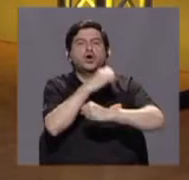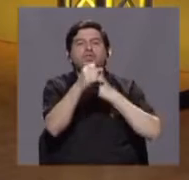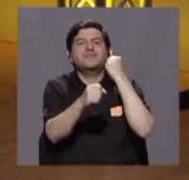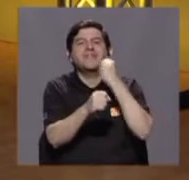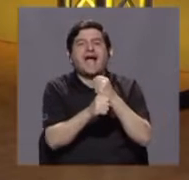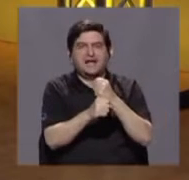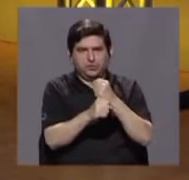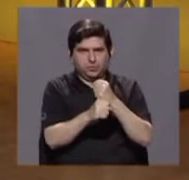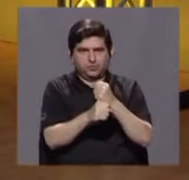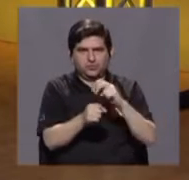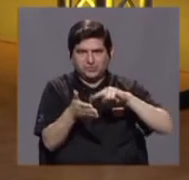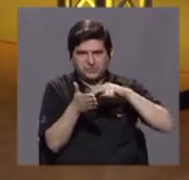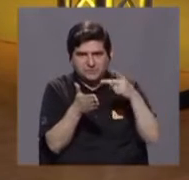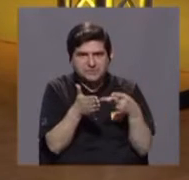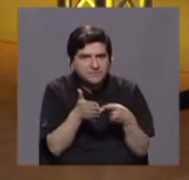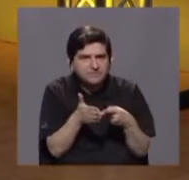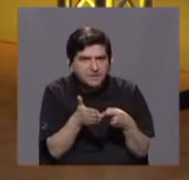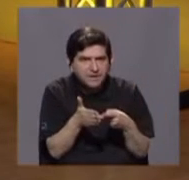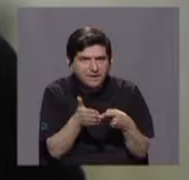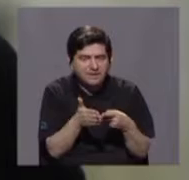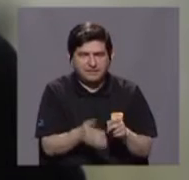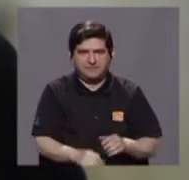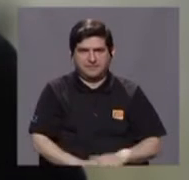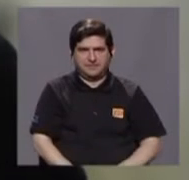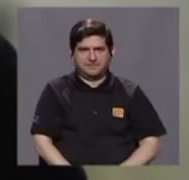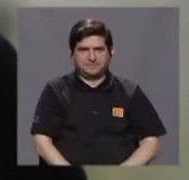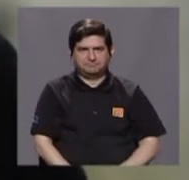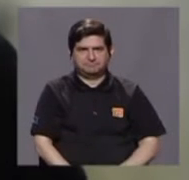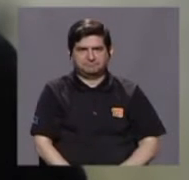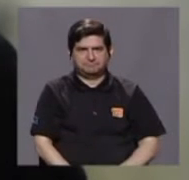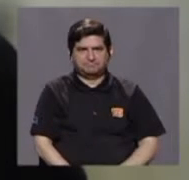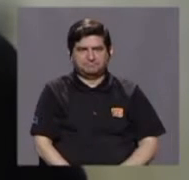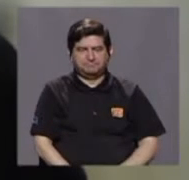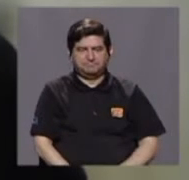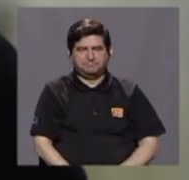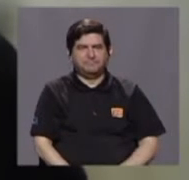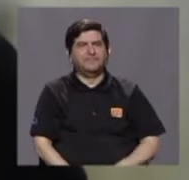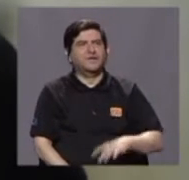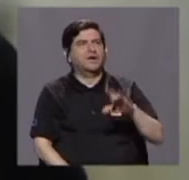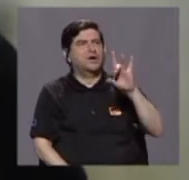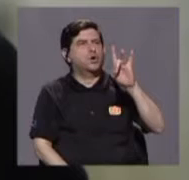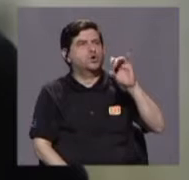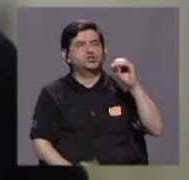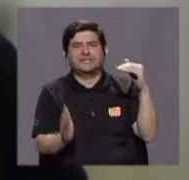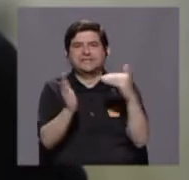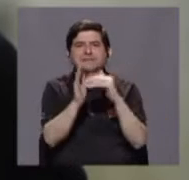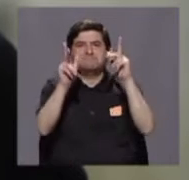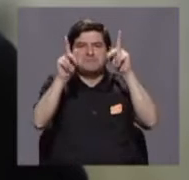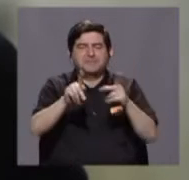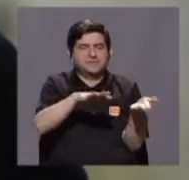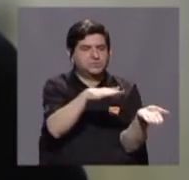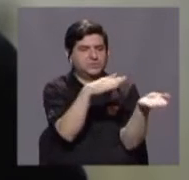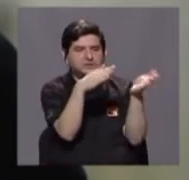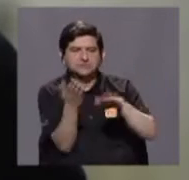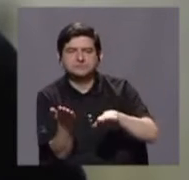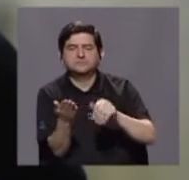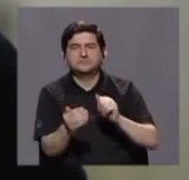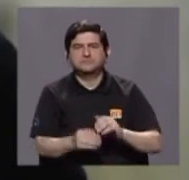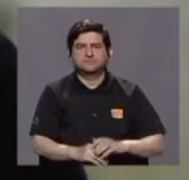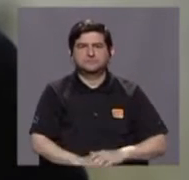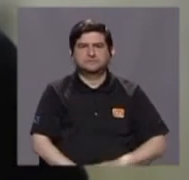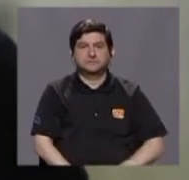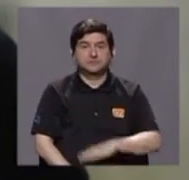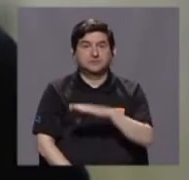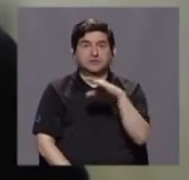1 millón de años quiere decir que en torno a 80.000 personas han fallecido